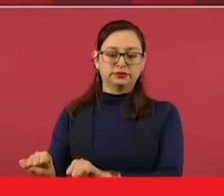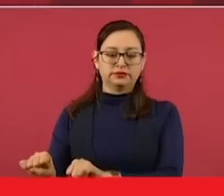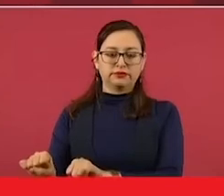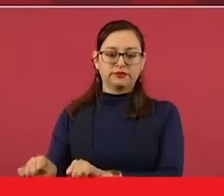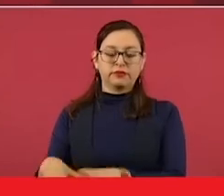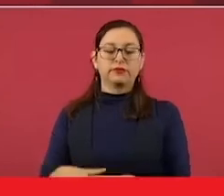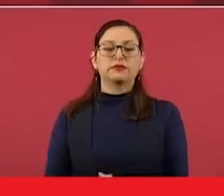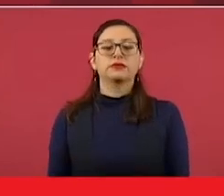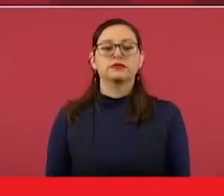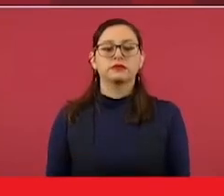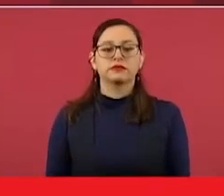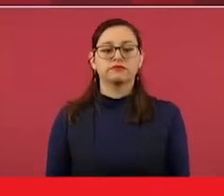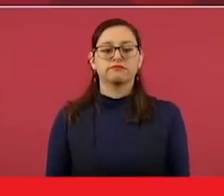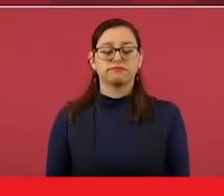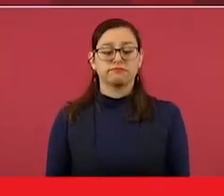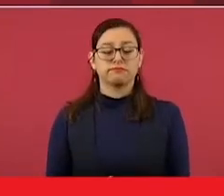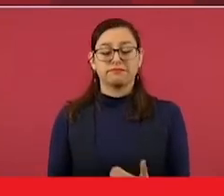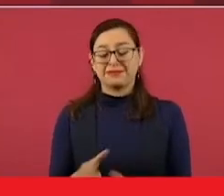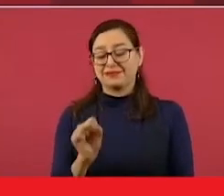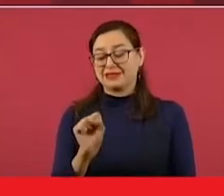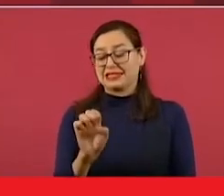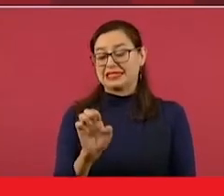la marina alto